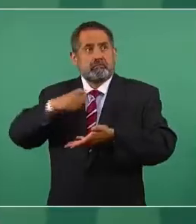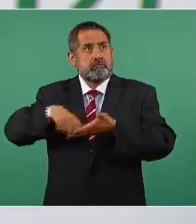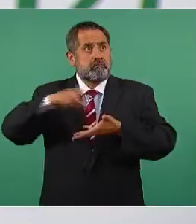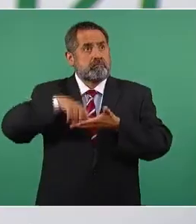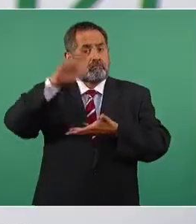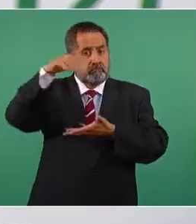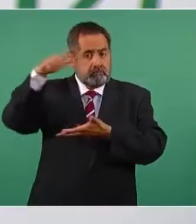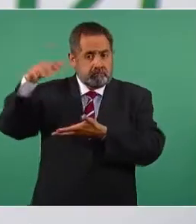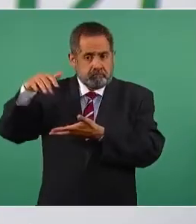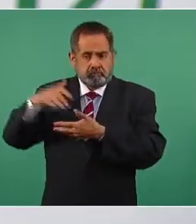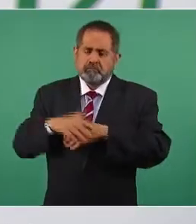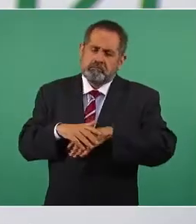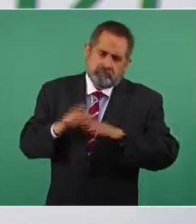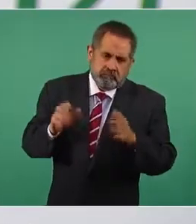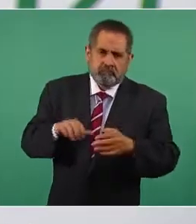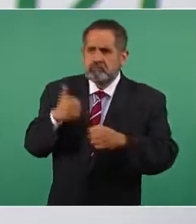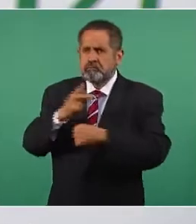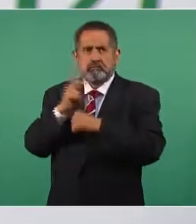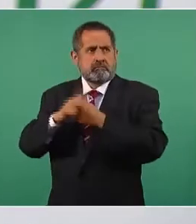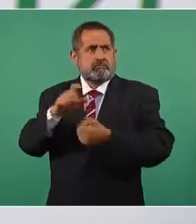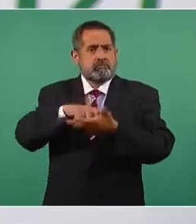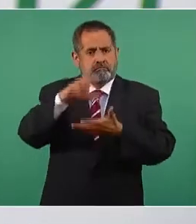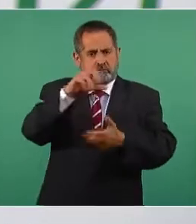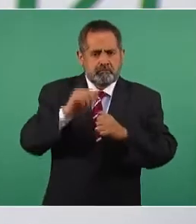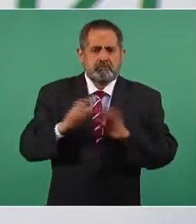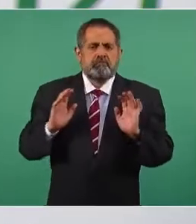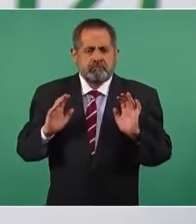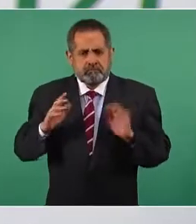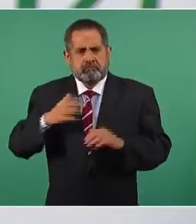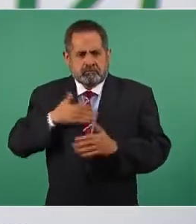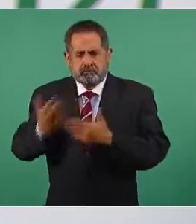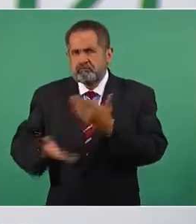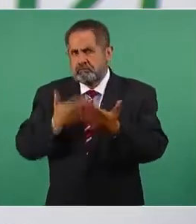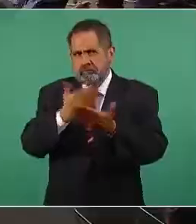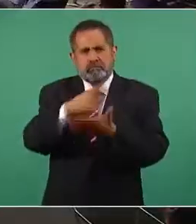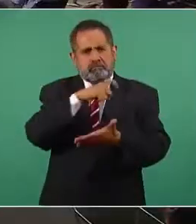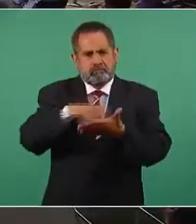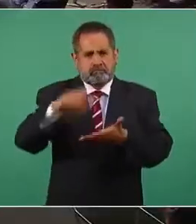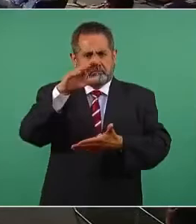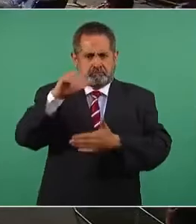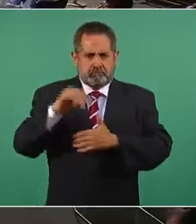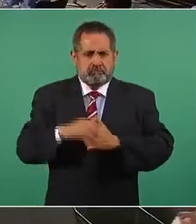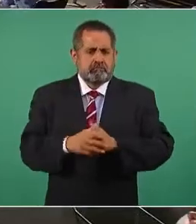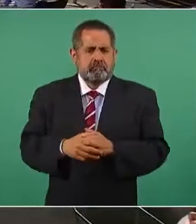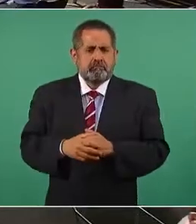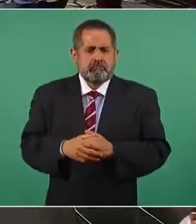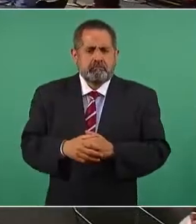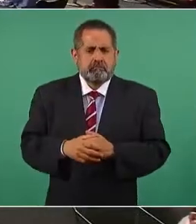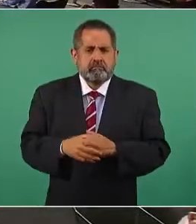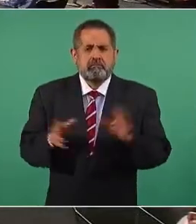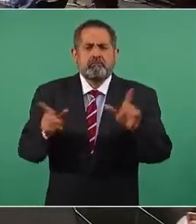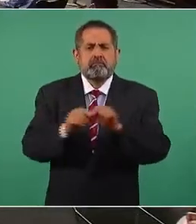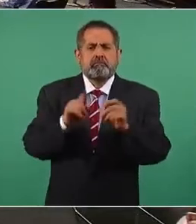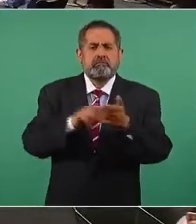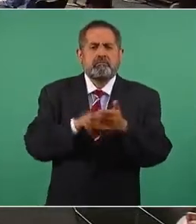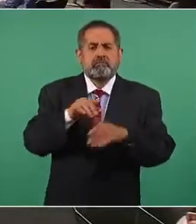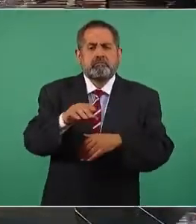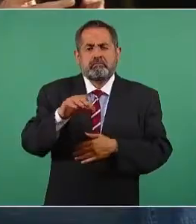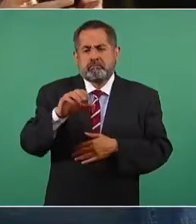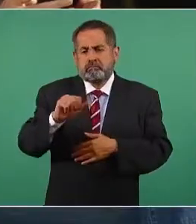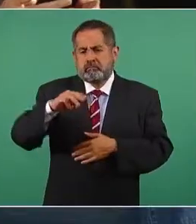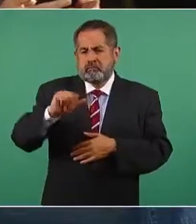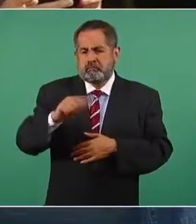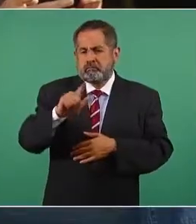varios o por otras naciones y ahí estaríamos participando nosotros. Nada más en lo de Kamala Harris, perdón, sí